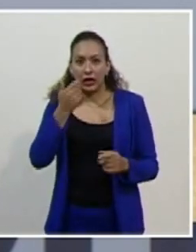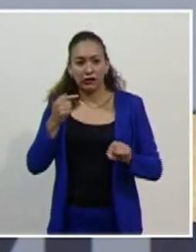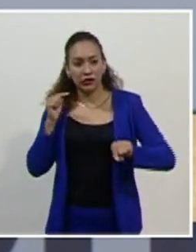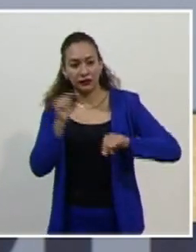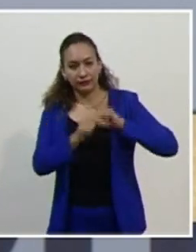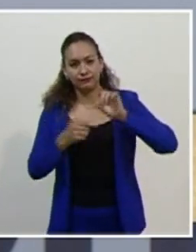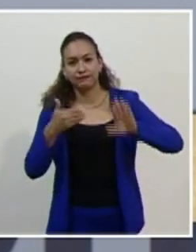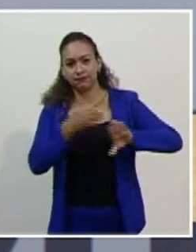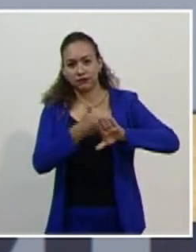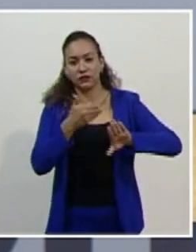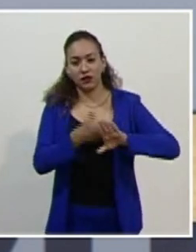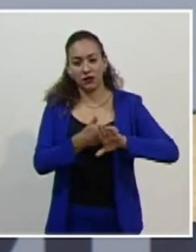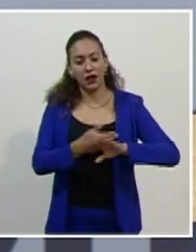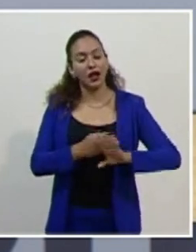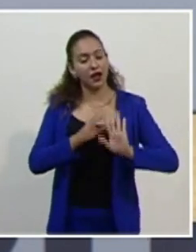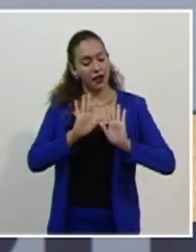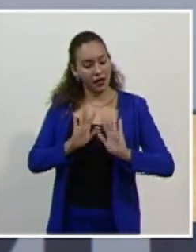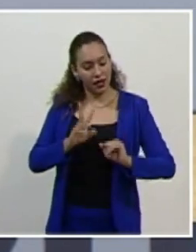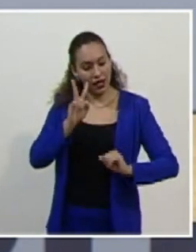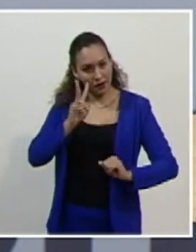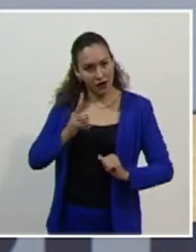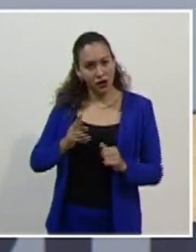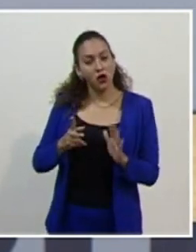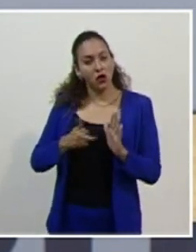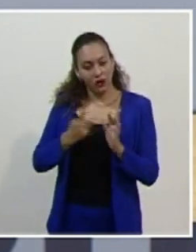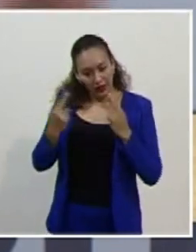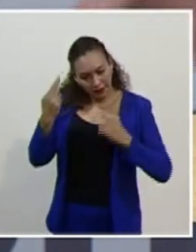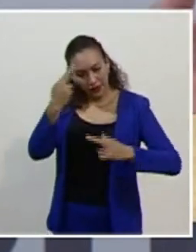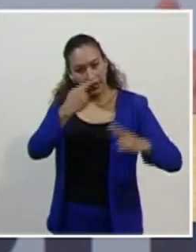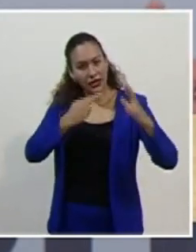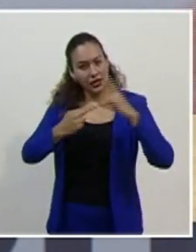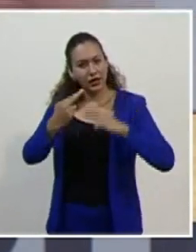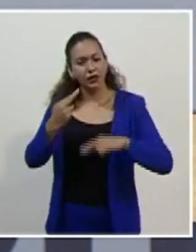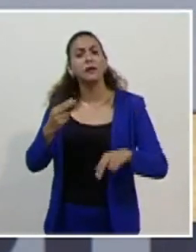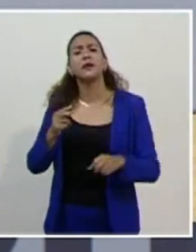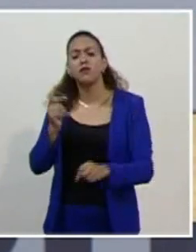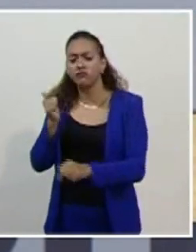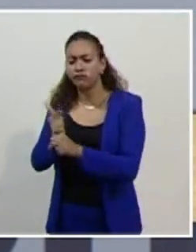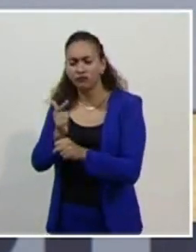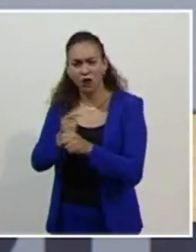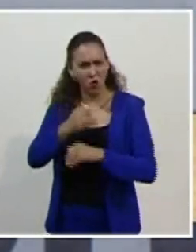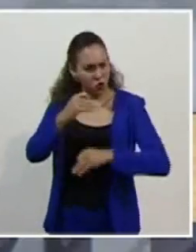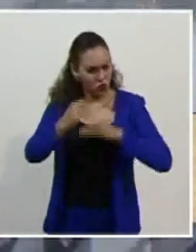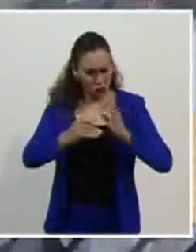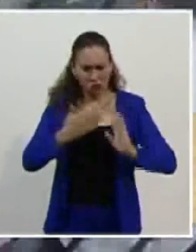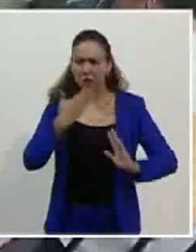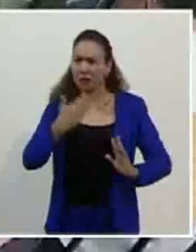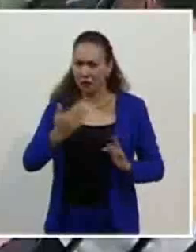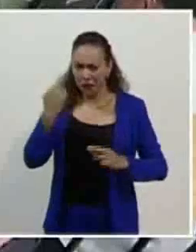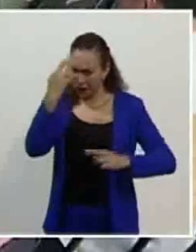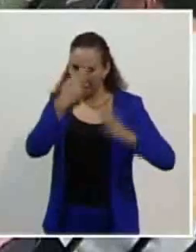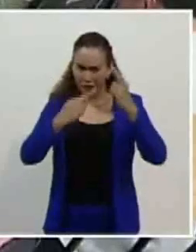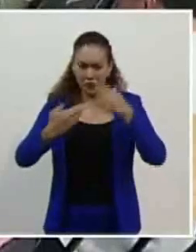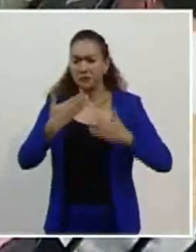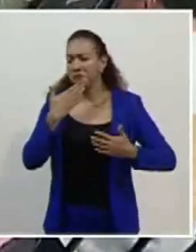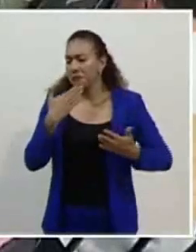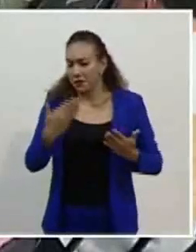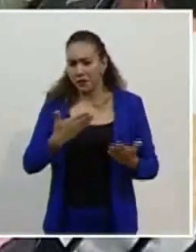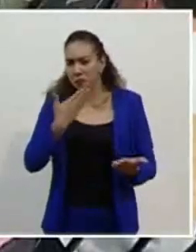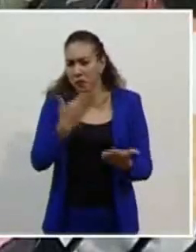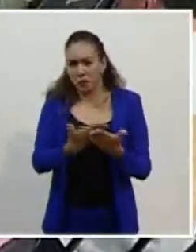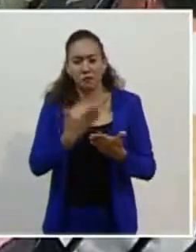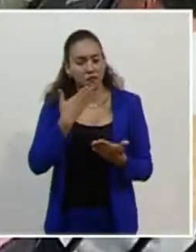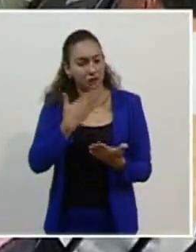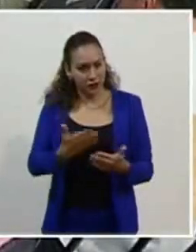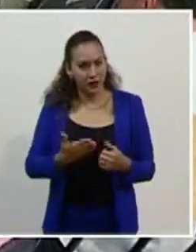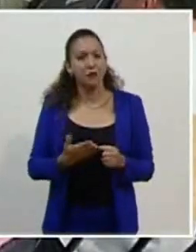revisar el control concentrado y a lo mejor regresar al control concentrado. Revisémoslo, ¿por qué no? ¿Sí? Habría